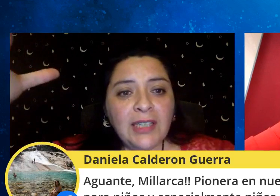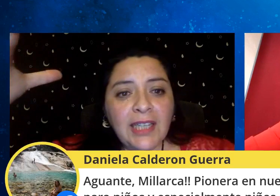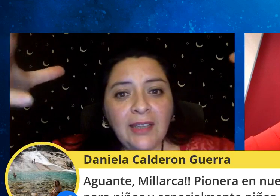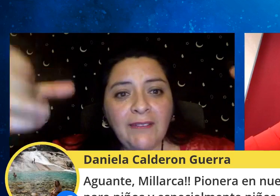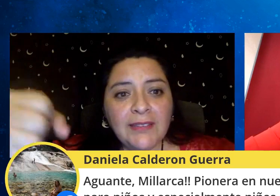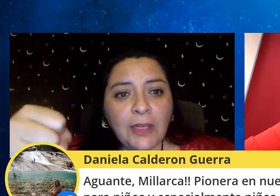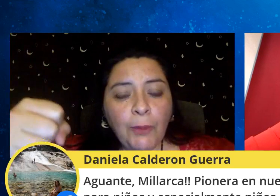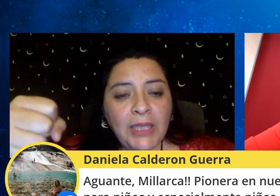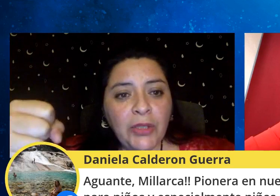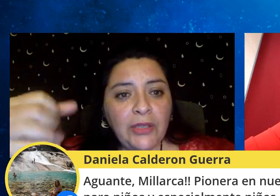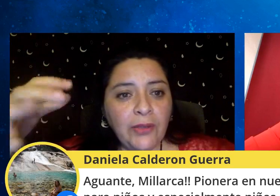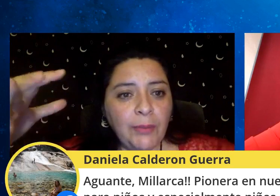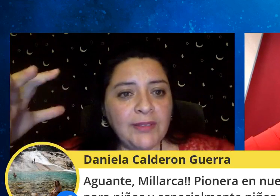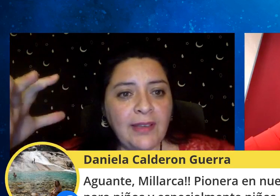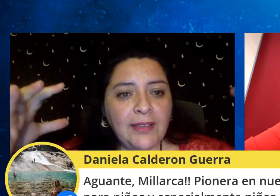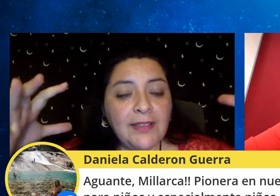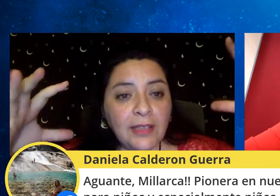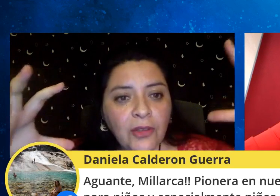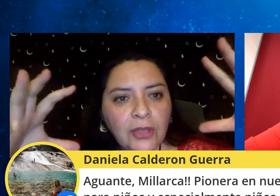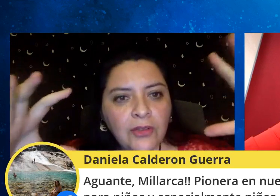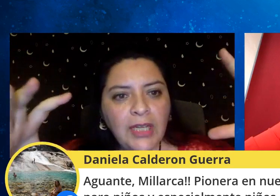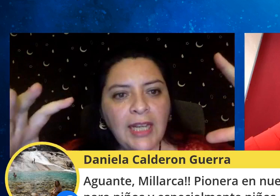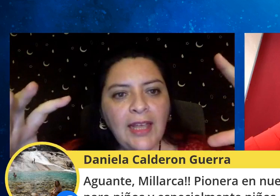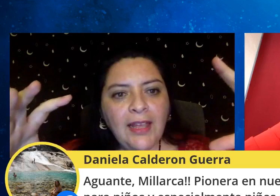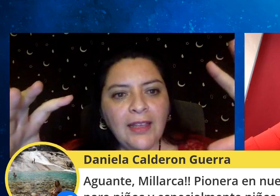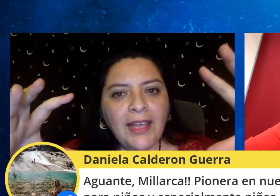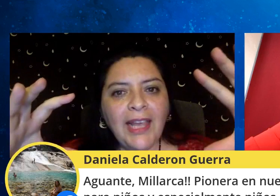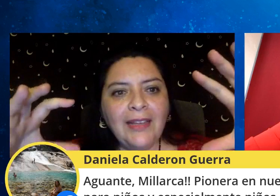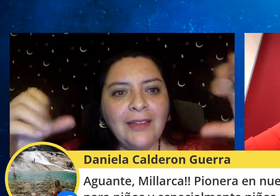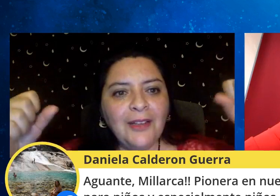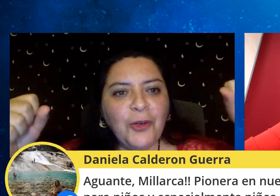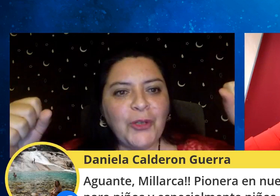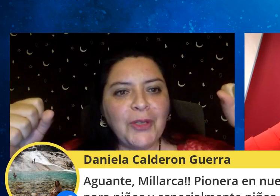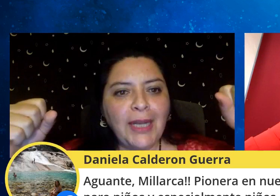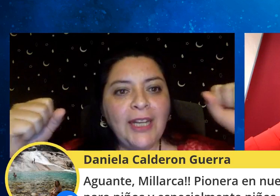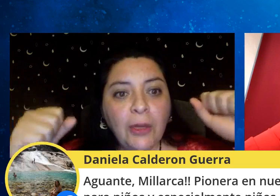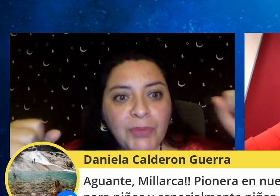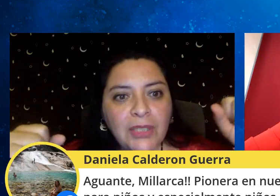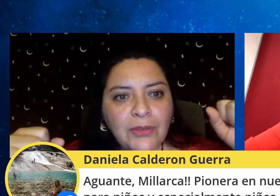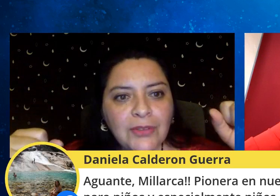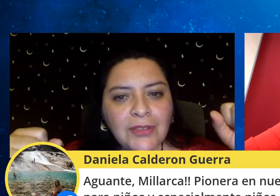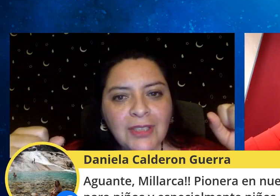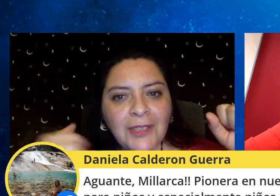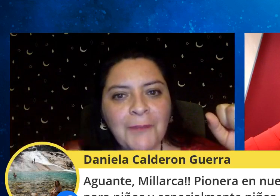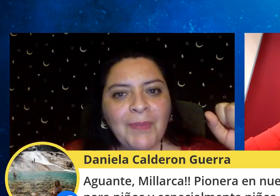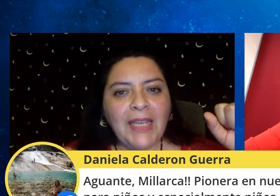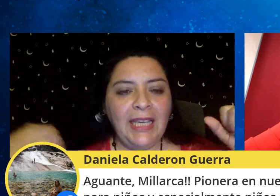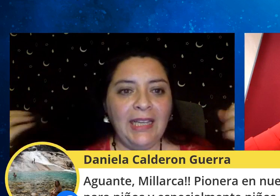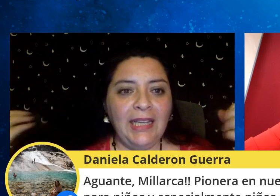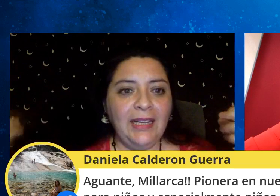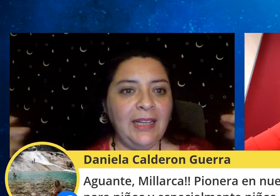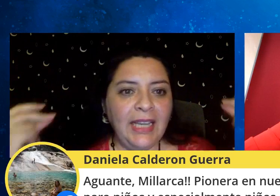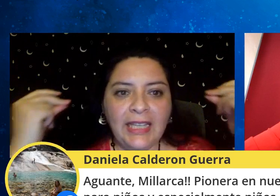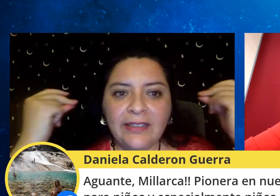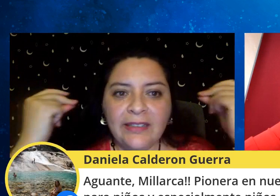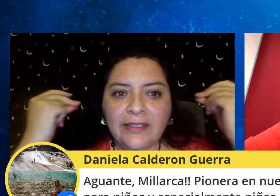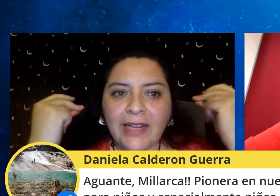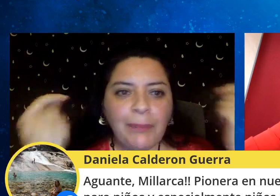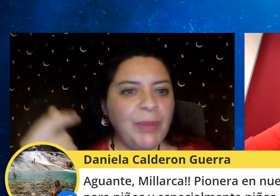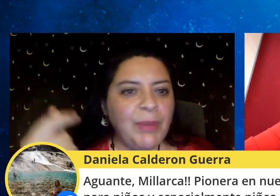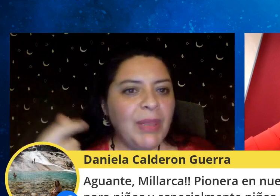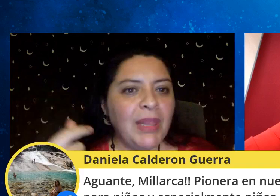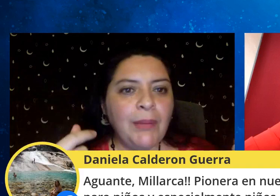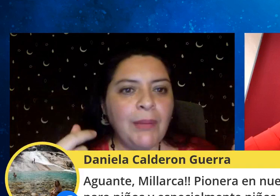gringos a tratar de llevarse los meteoritos que pesaban cientos de toneladas con helicópteros. Y